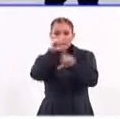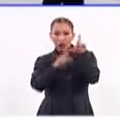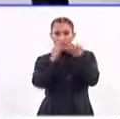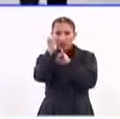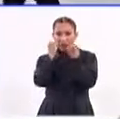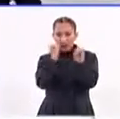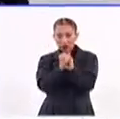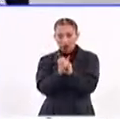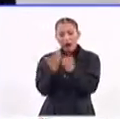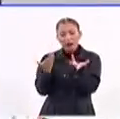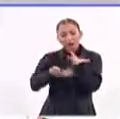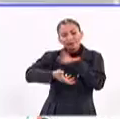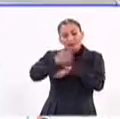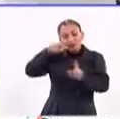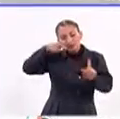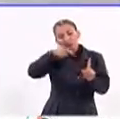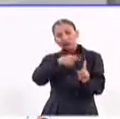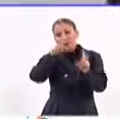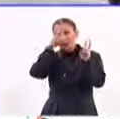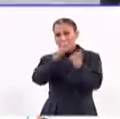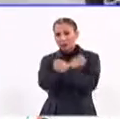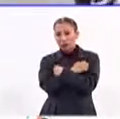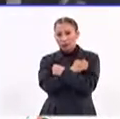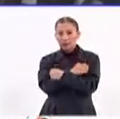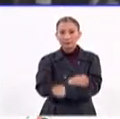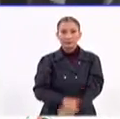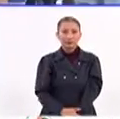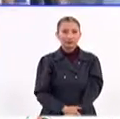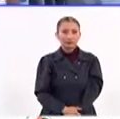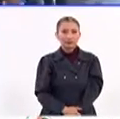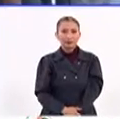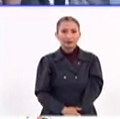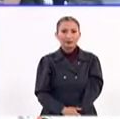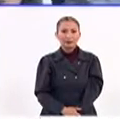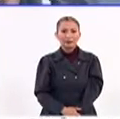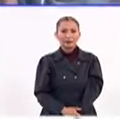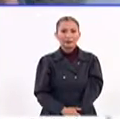e internacionales enfocados a temas educativos.